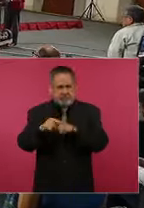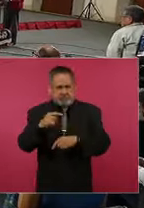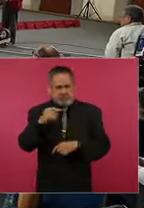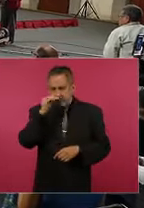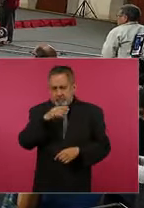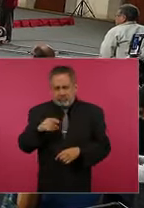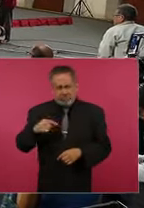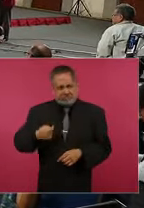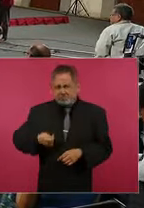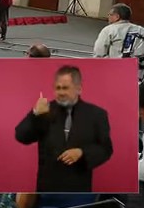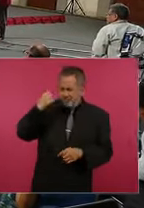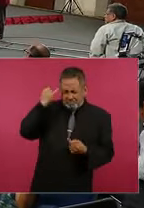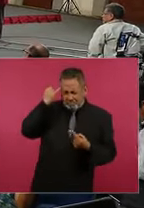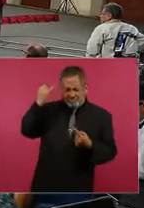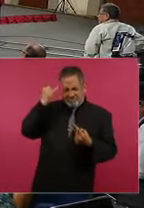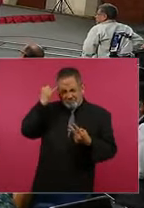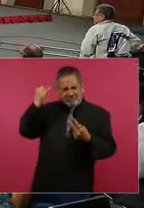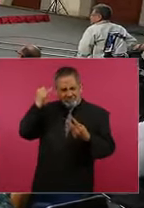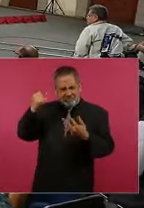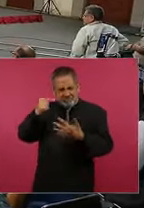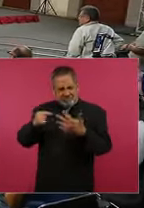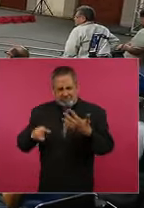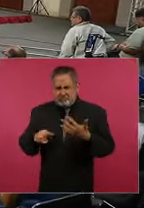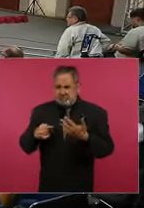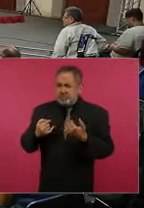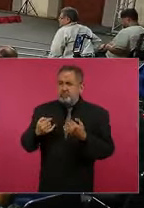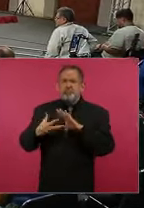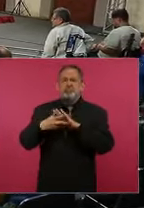Y muchas cosas que creamos,